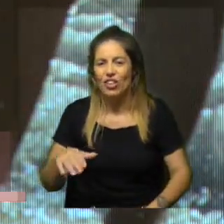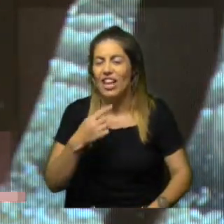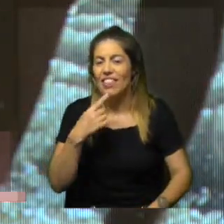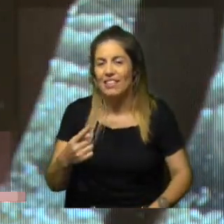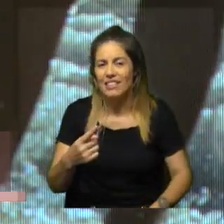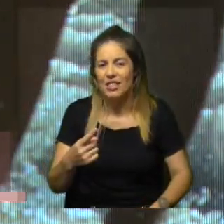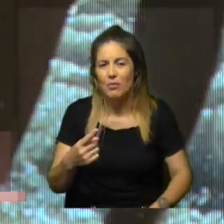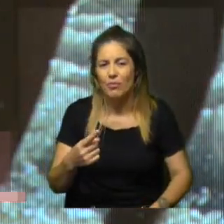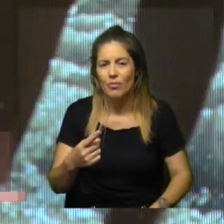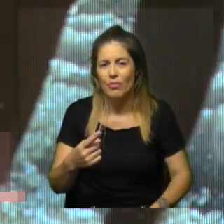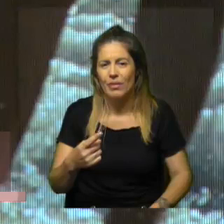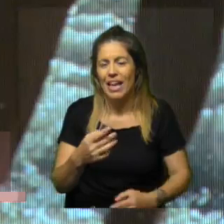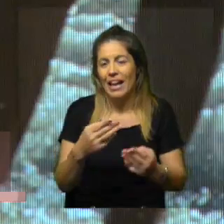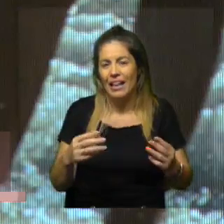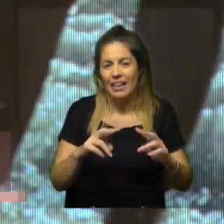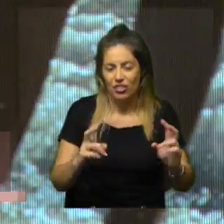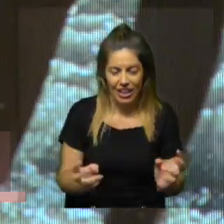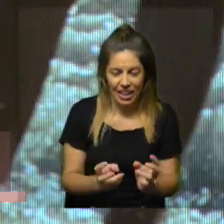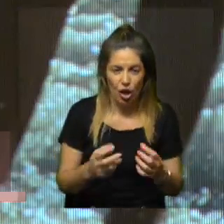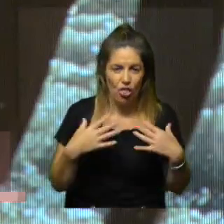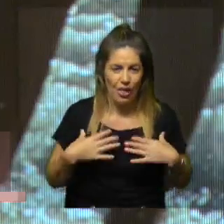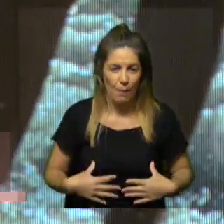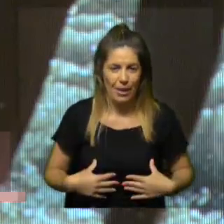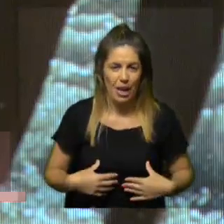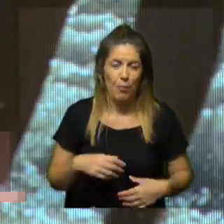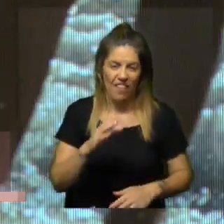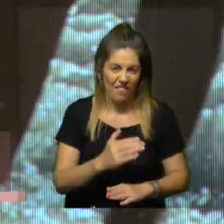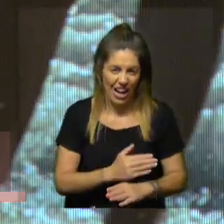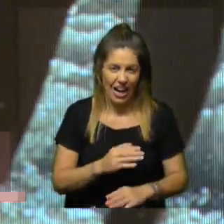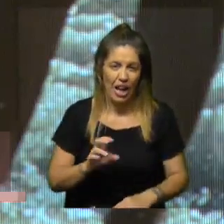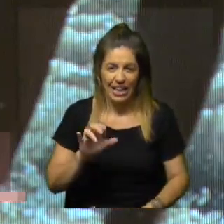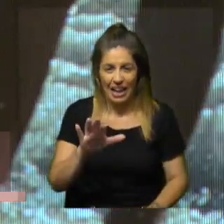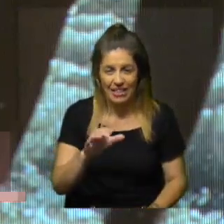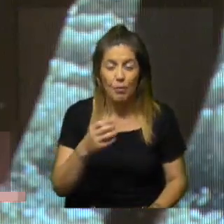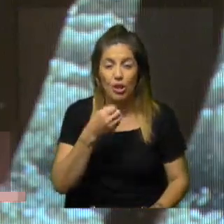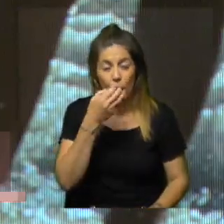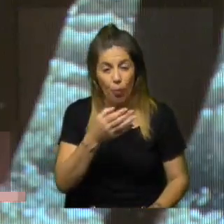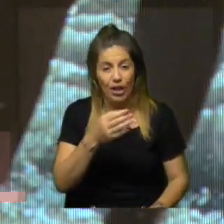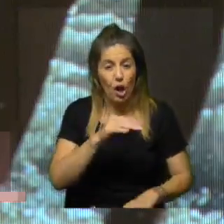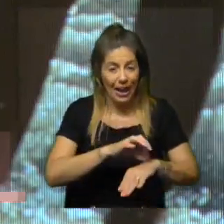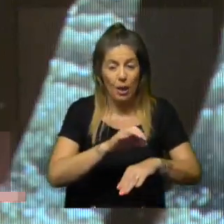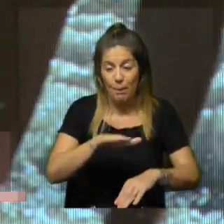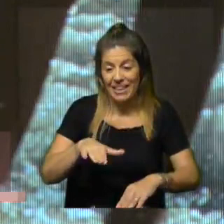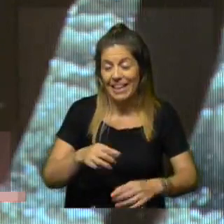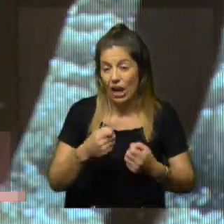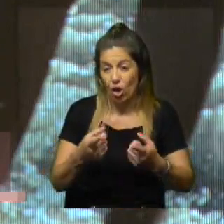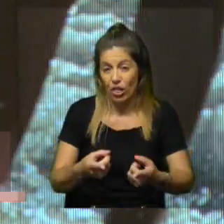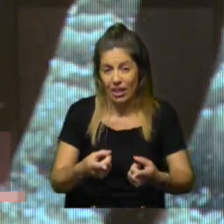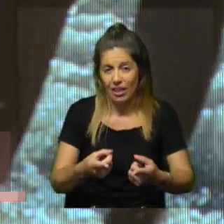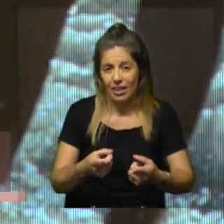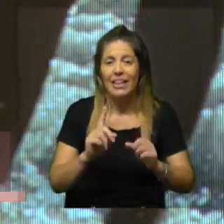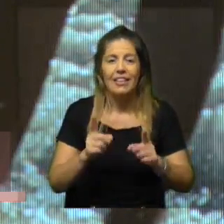no necesita en general chequeos de piel porque es muy bajo la incidencia de cáncer, entonces está bueno que el pediatra los pueda. Y después tienen que hacer